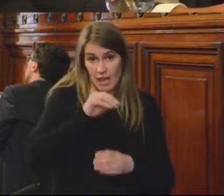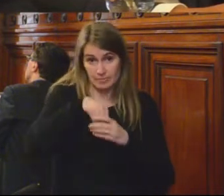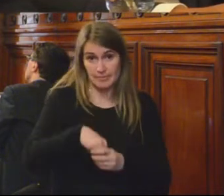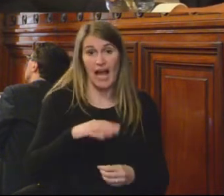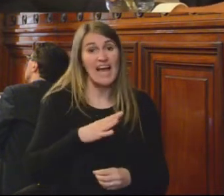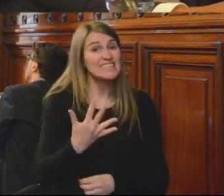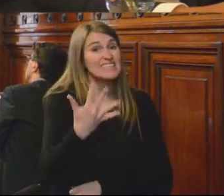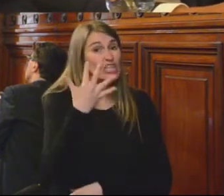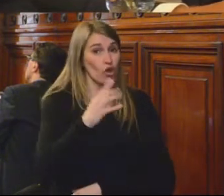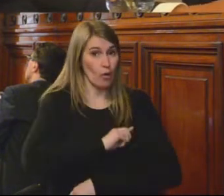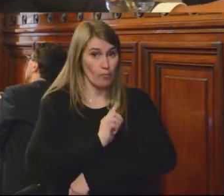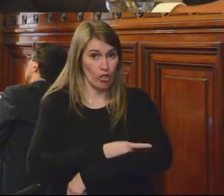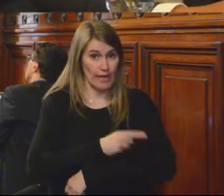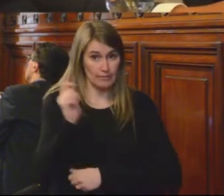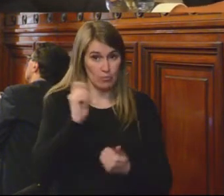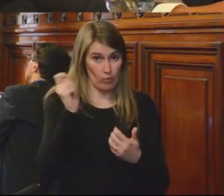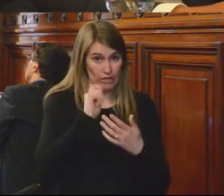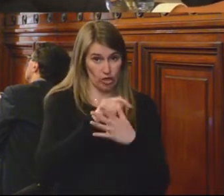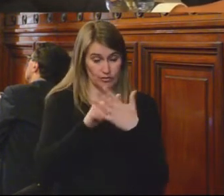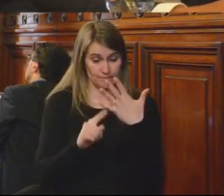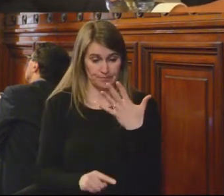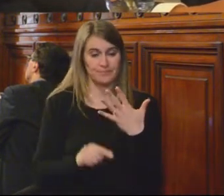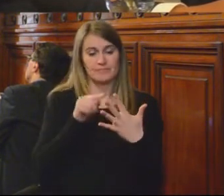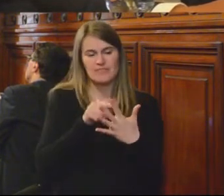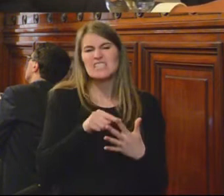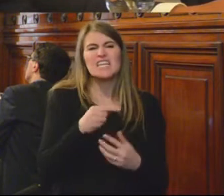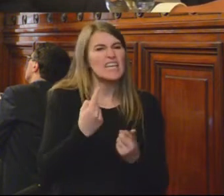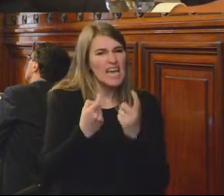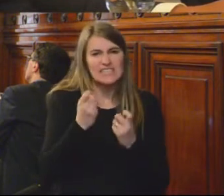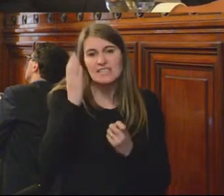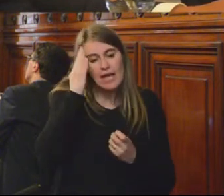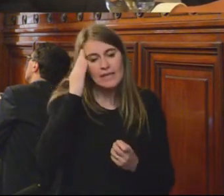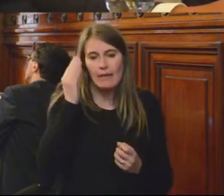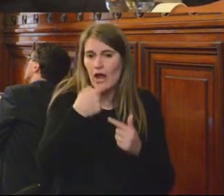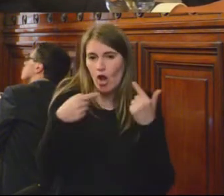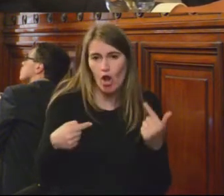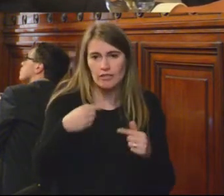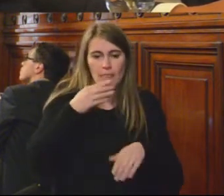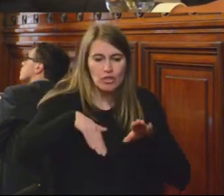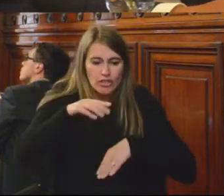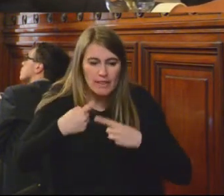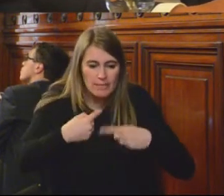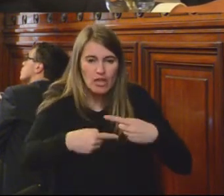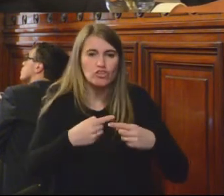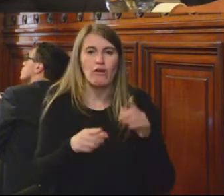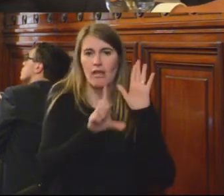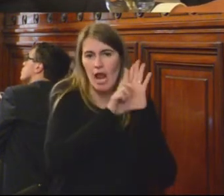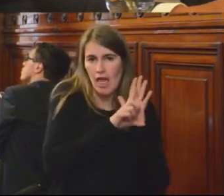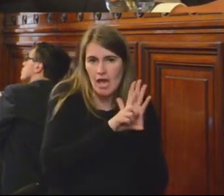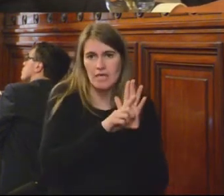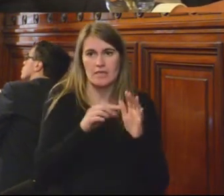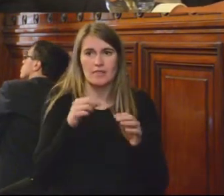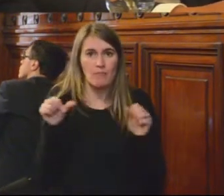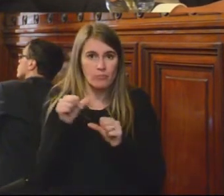del Estado, al cual le corresponde conocer de las causas y asuntos de su competencia mediante los procedimientos que determinen las leyes y ejecutar o